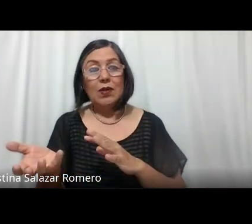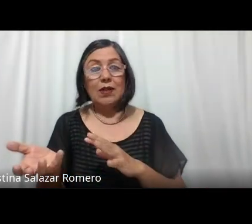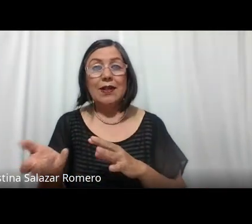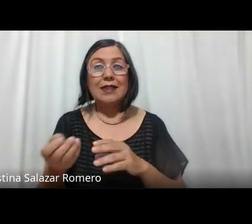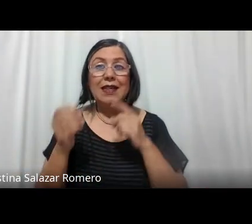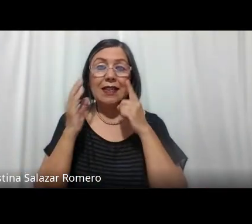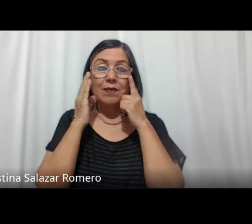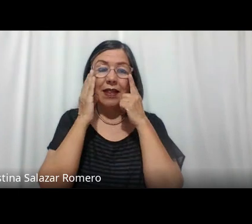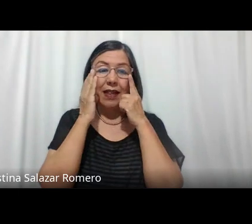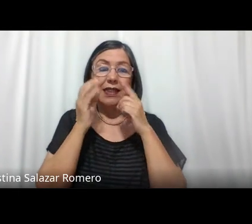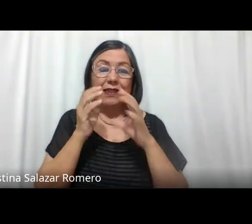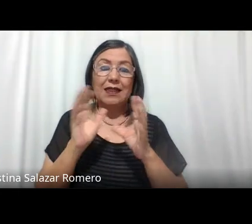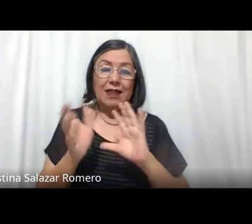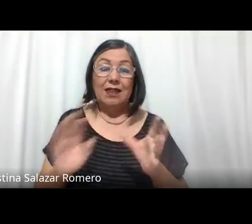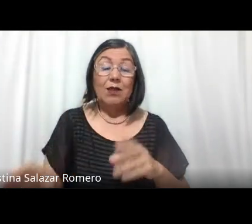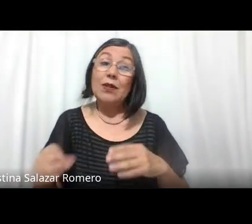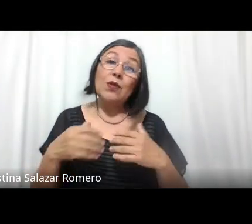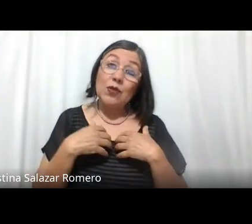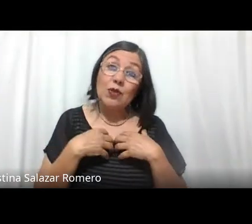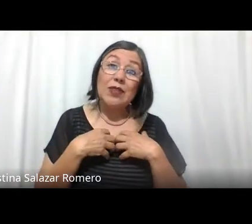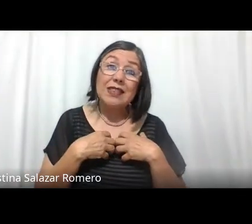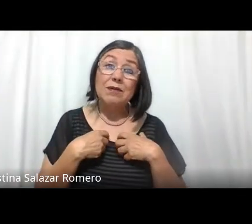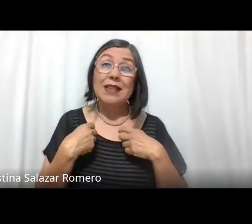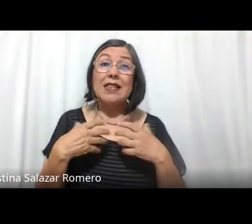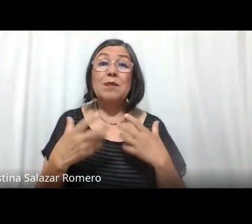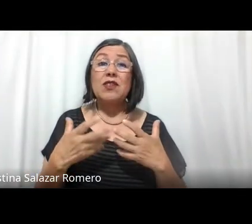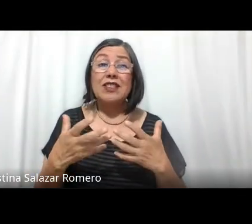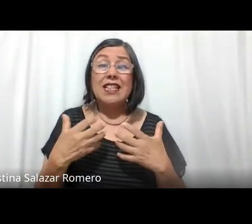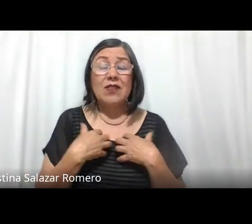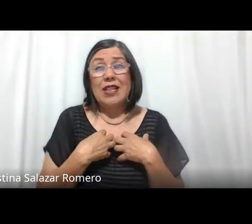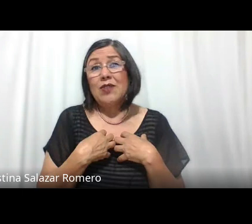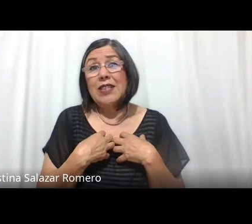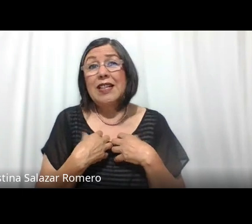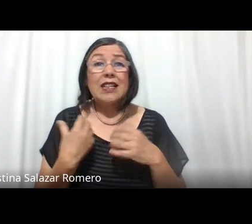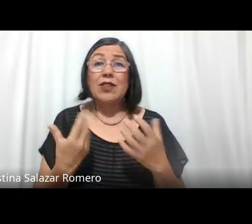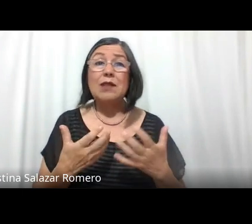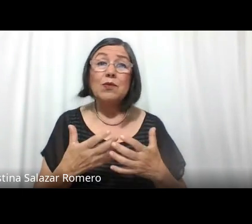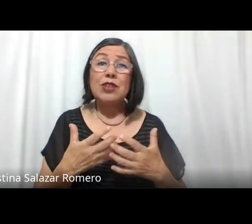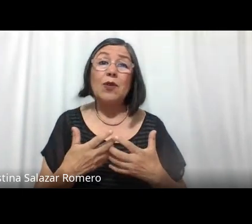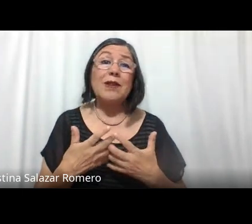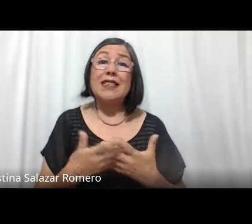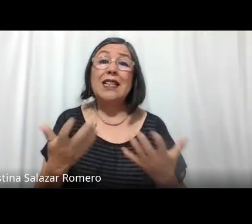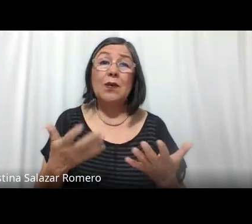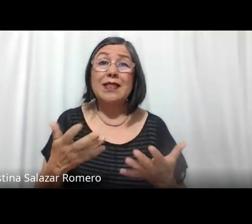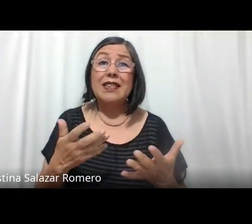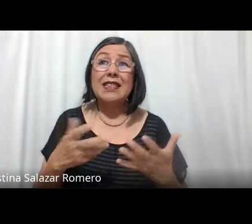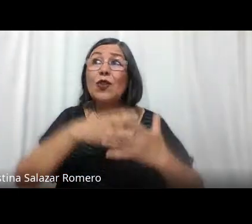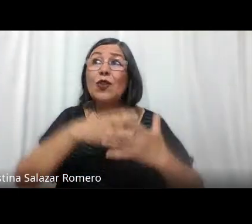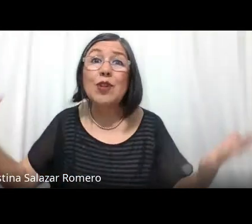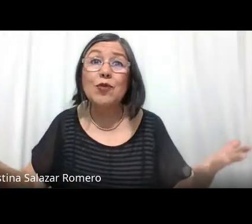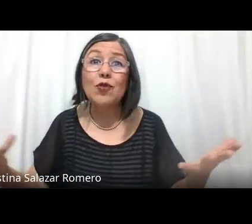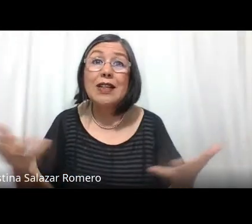o lengua de señas mexicana, ¿sí? Cuando nosotros utilizamos más el español señado, eso indica que no tenemos mucha competencia en lengua de señas,